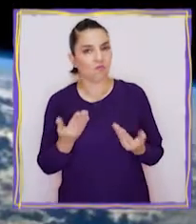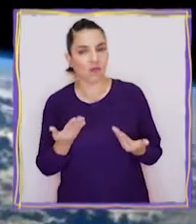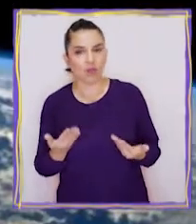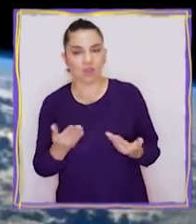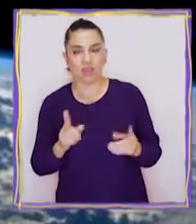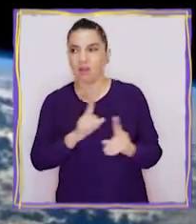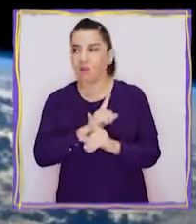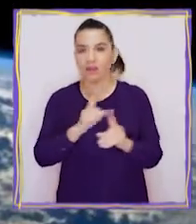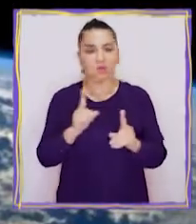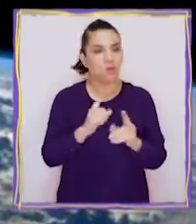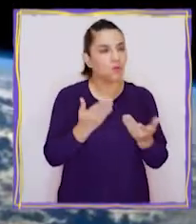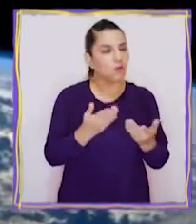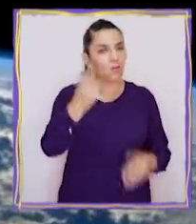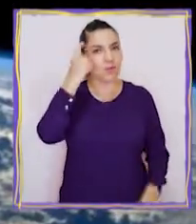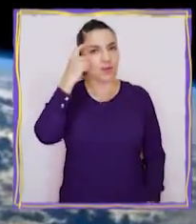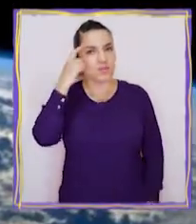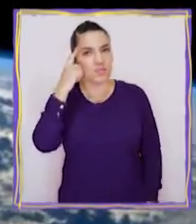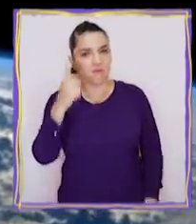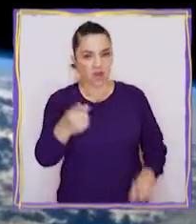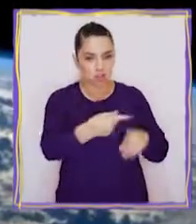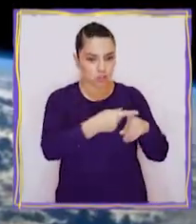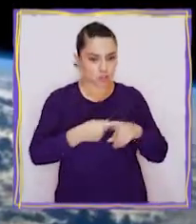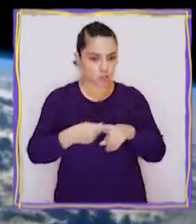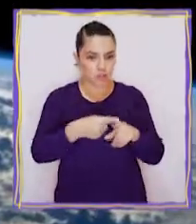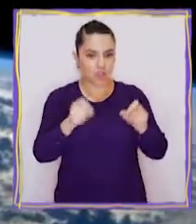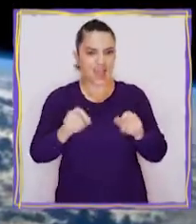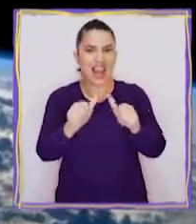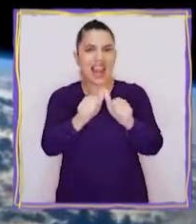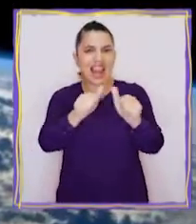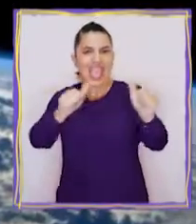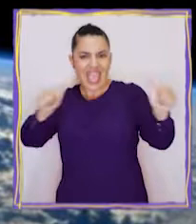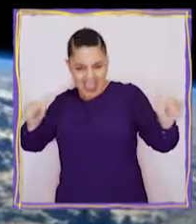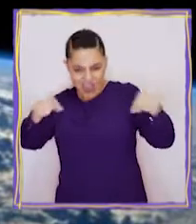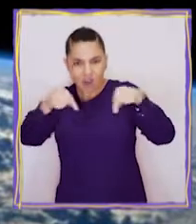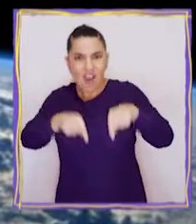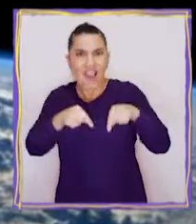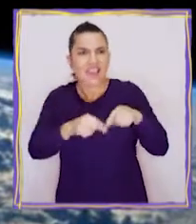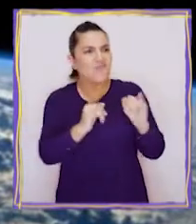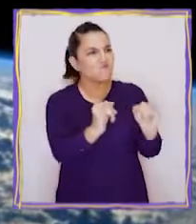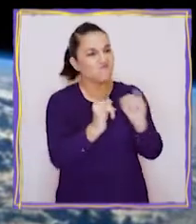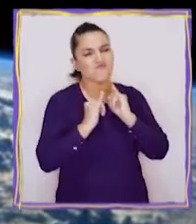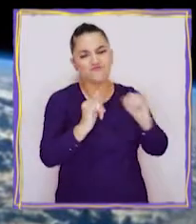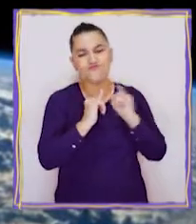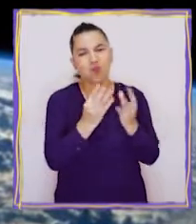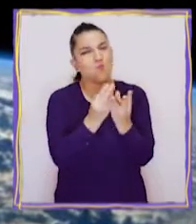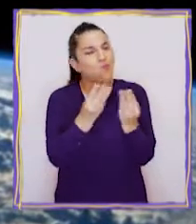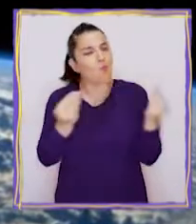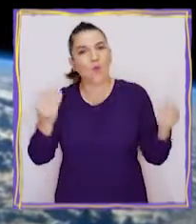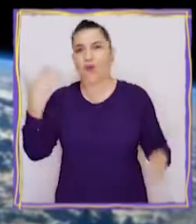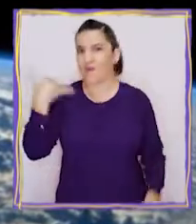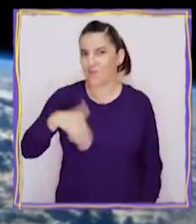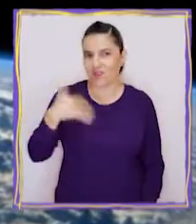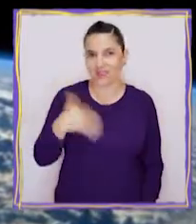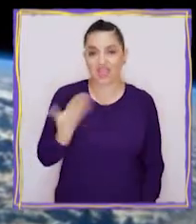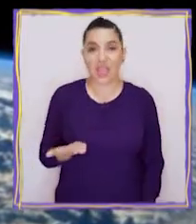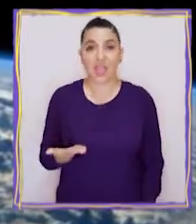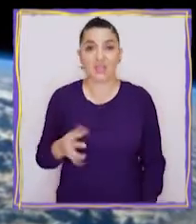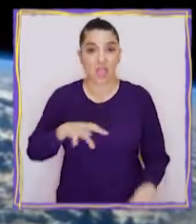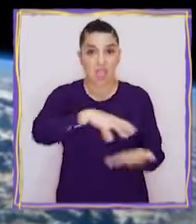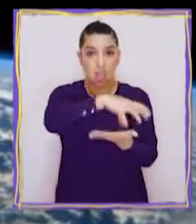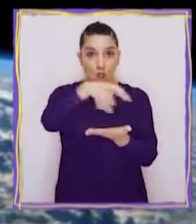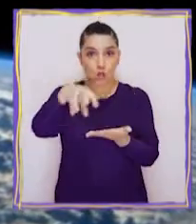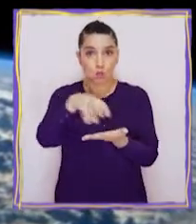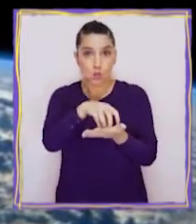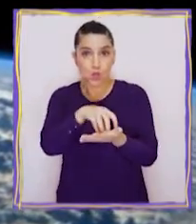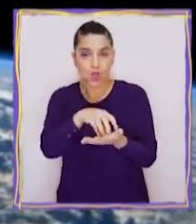Vaya, no esperaba que en una sociedad de una galaxia tan lejana como esta obtendría tanta información importante.